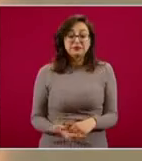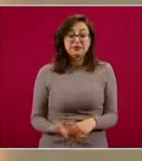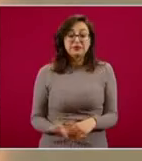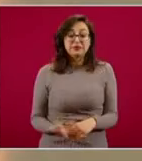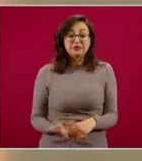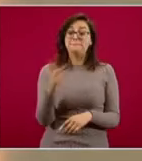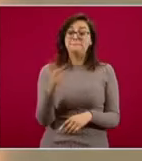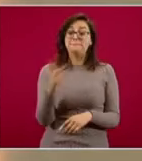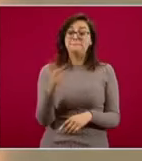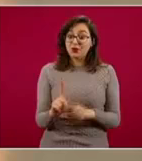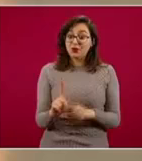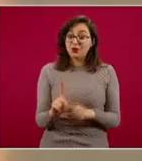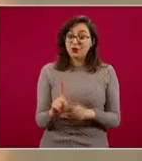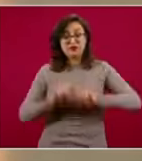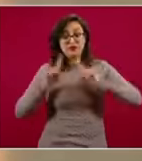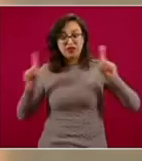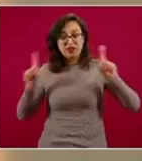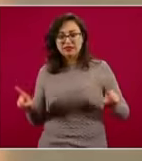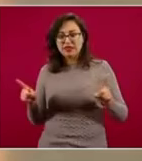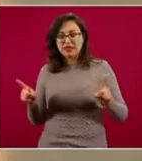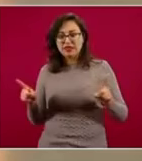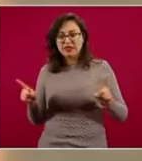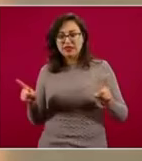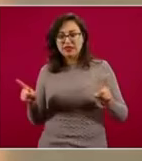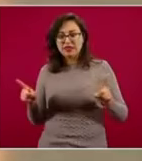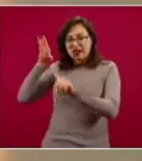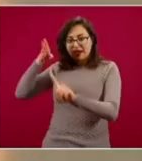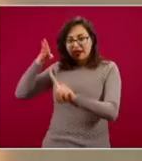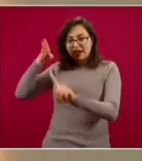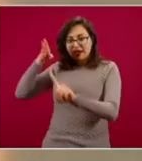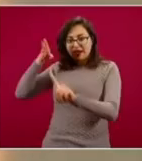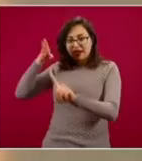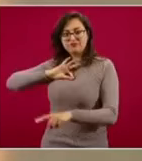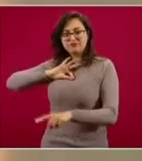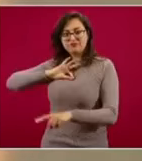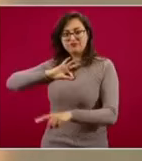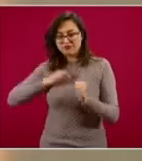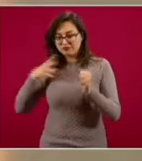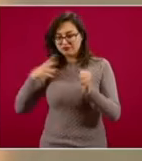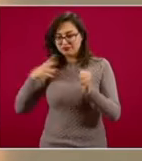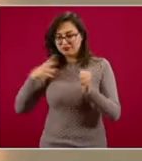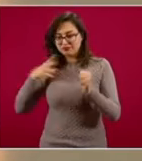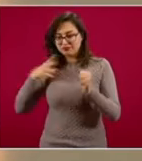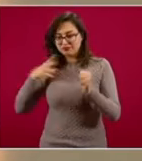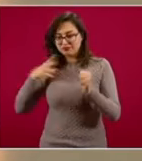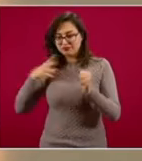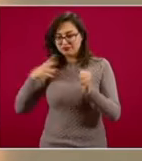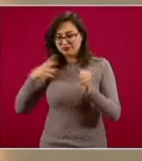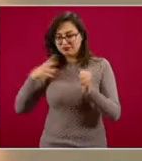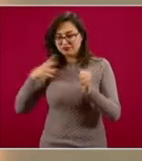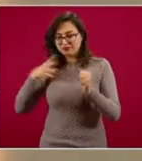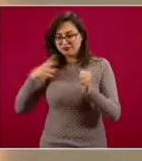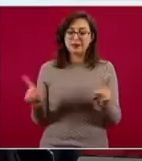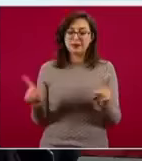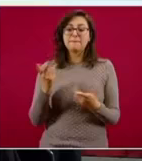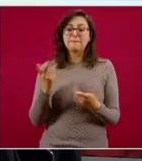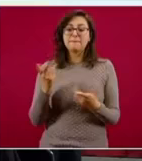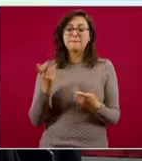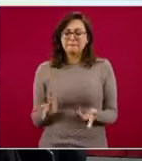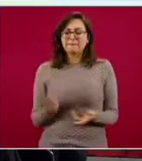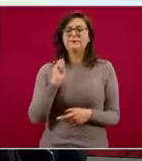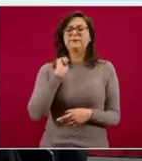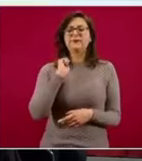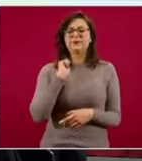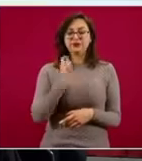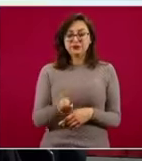como este, es importante visualizar cada uno. Mortalidad es el número de